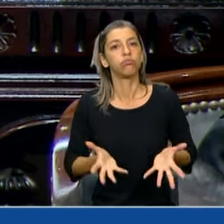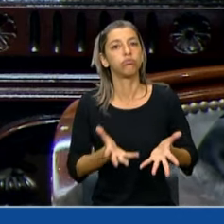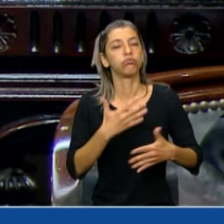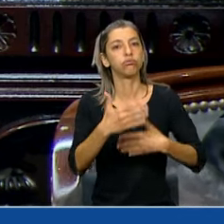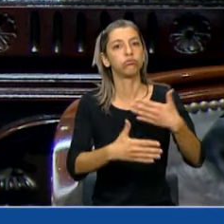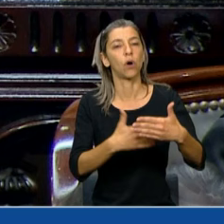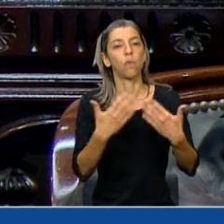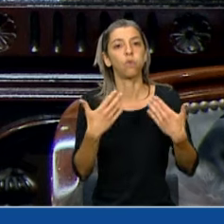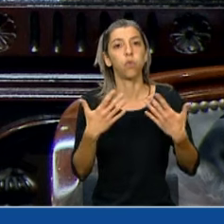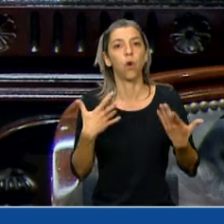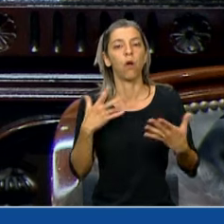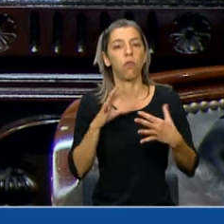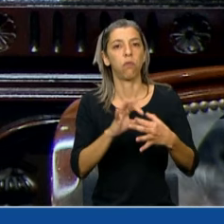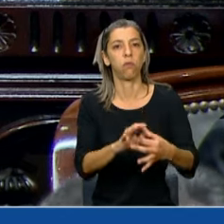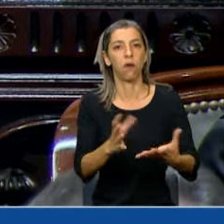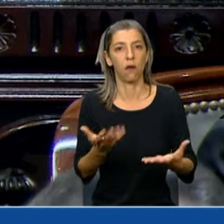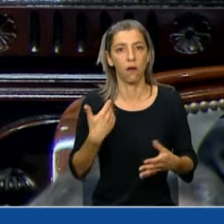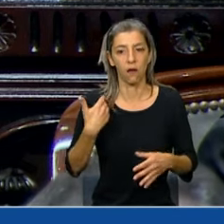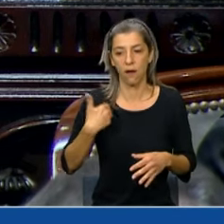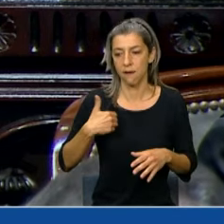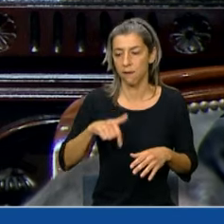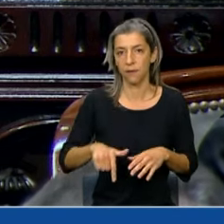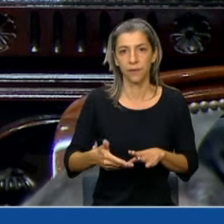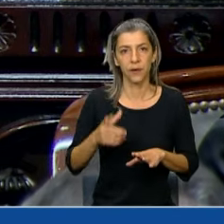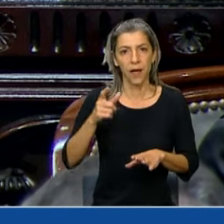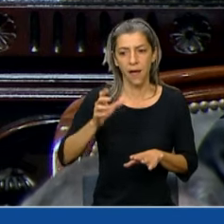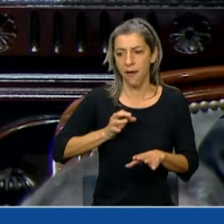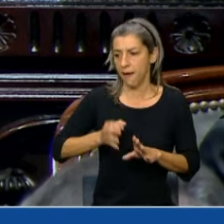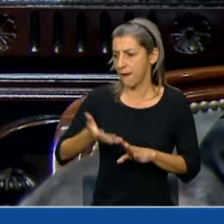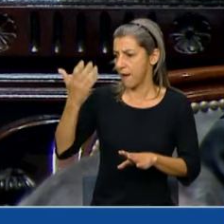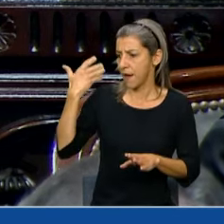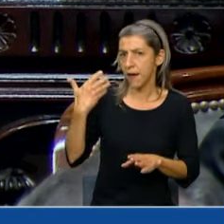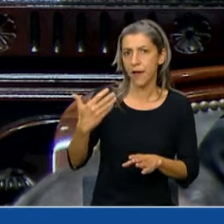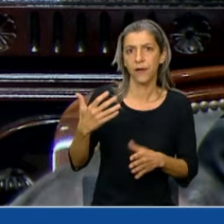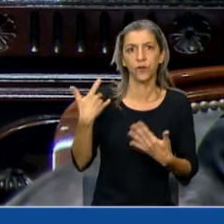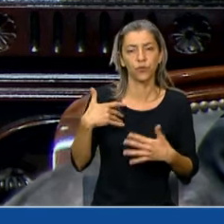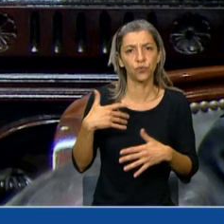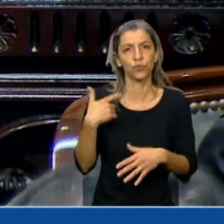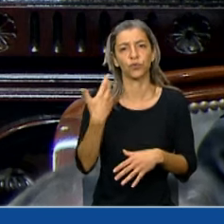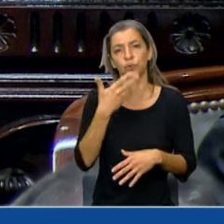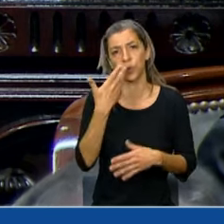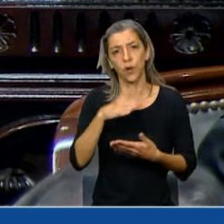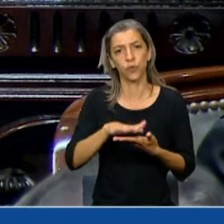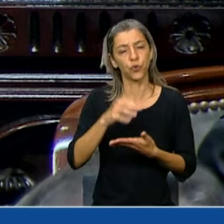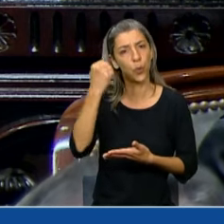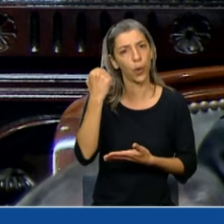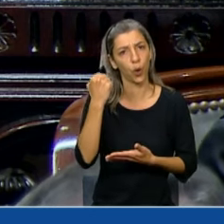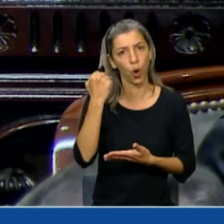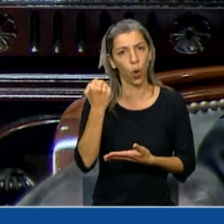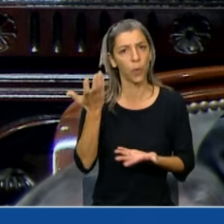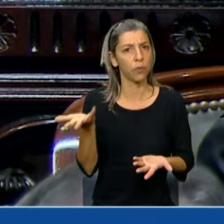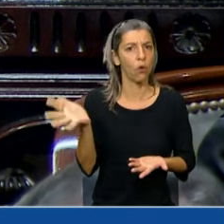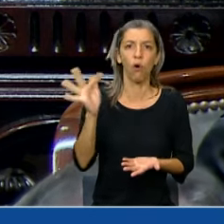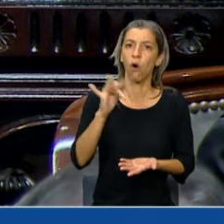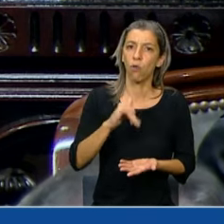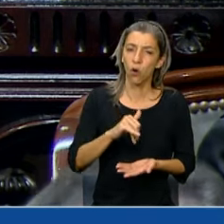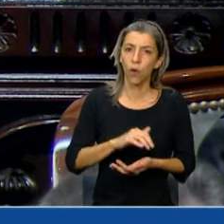argentino en la Argentina hace décadas que hablamos de economía todos los días hablamos de economía y de